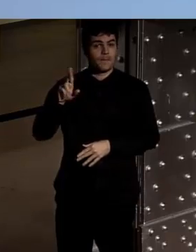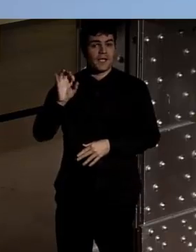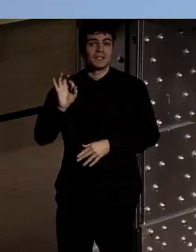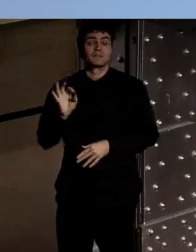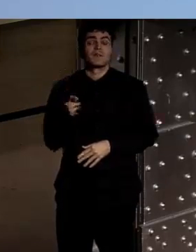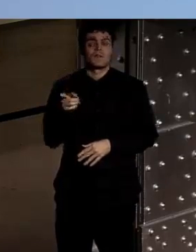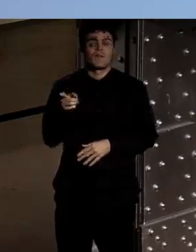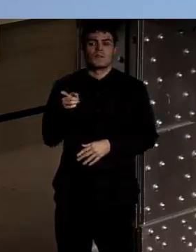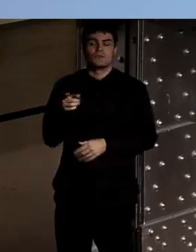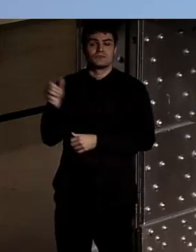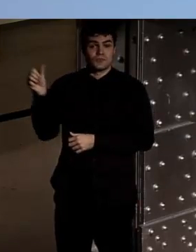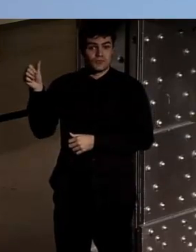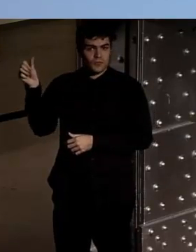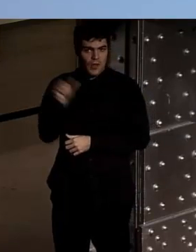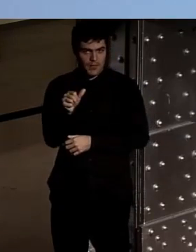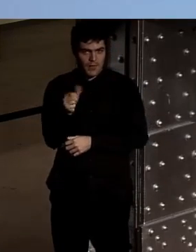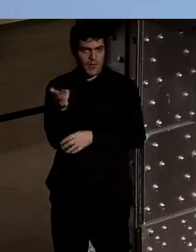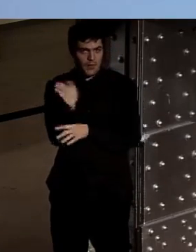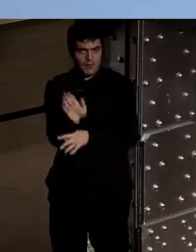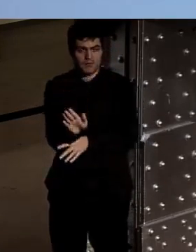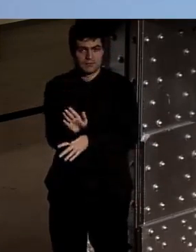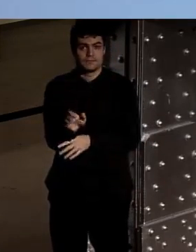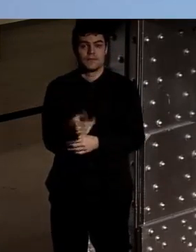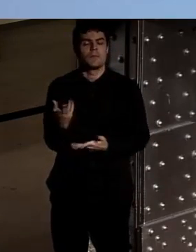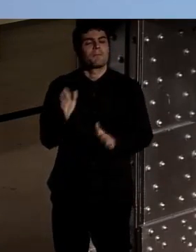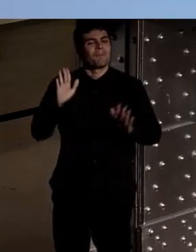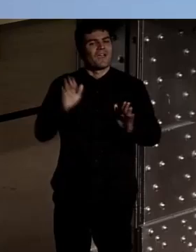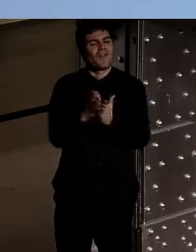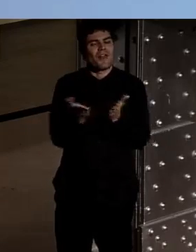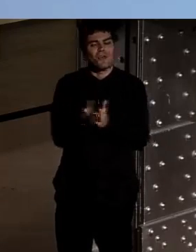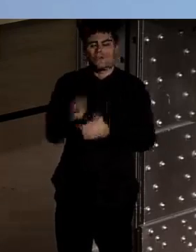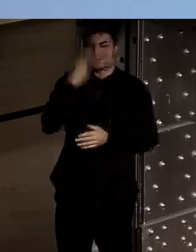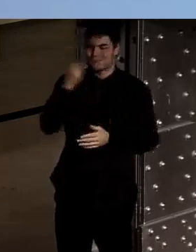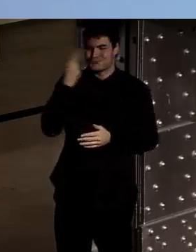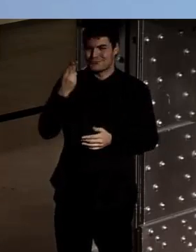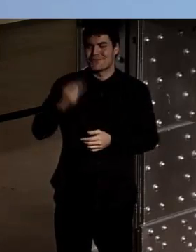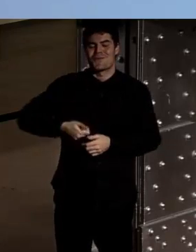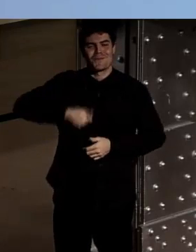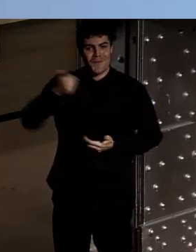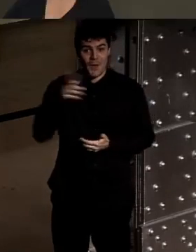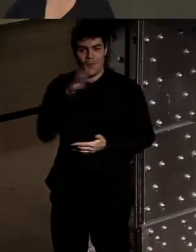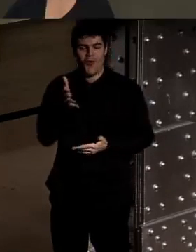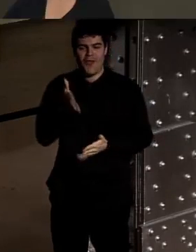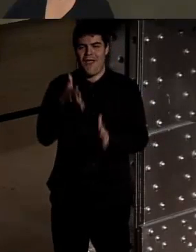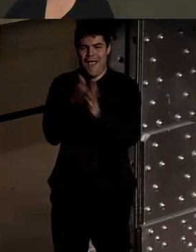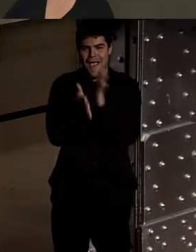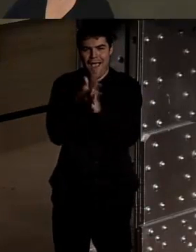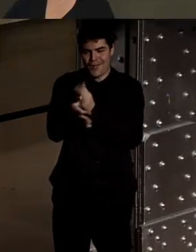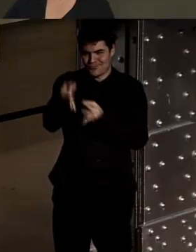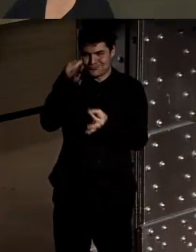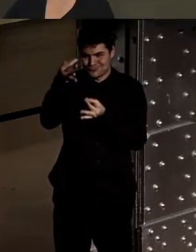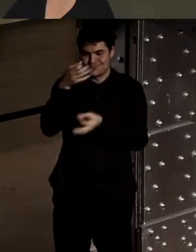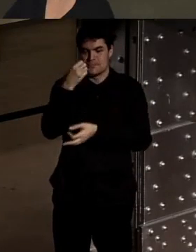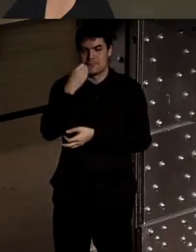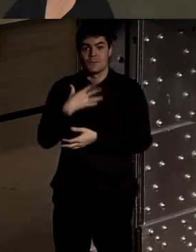estamos seguros, como siempre pasa, que el libro es mucho más interesante de la película porque explica muchísimas más cosas. Y solo